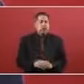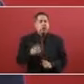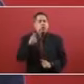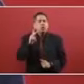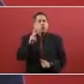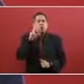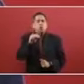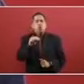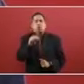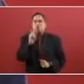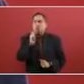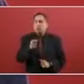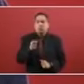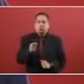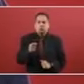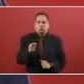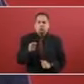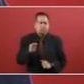Pero no es